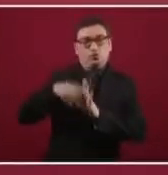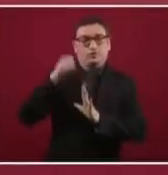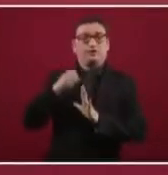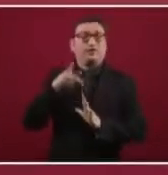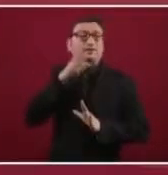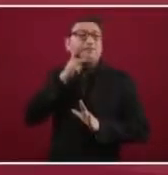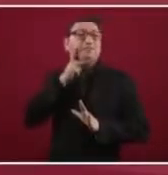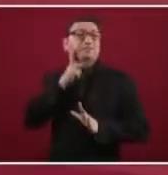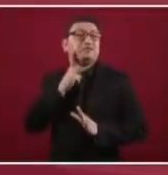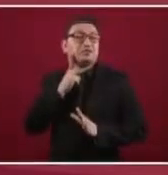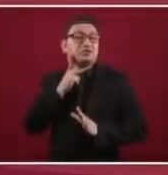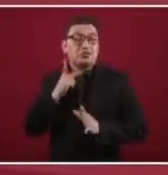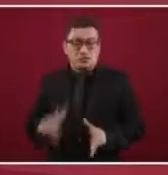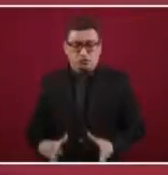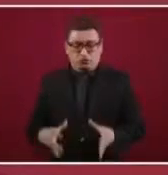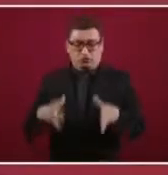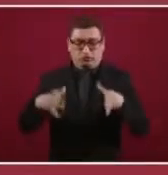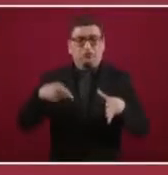cuesta 10 dólares